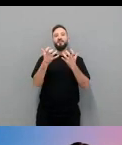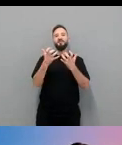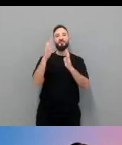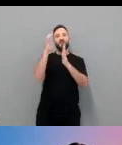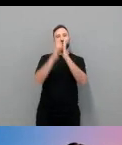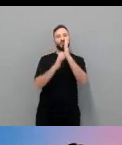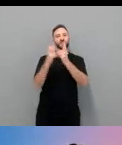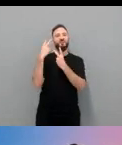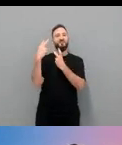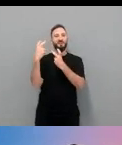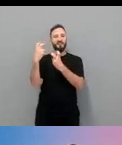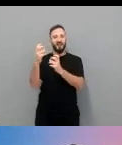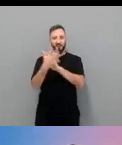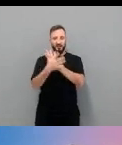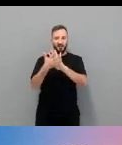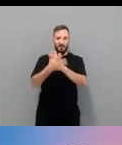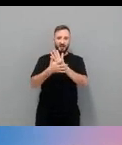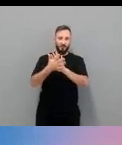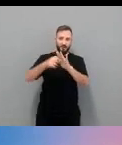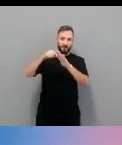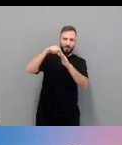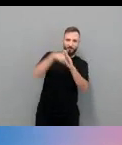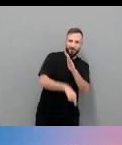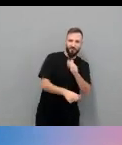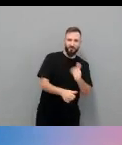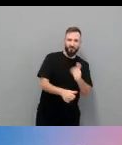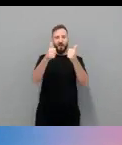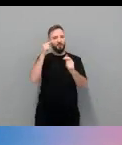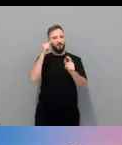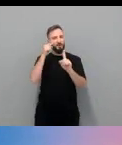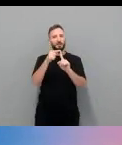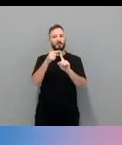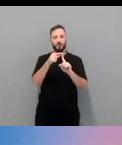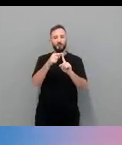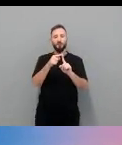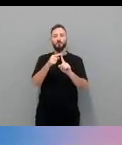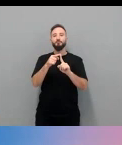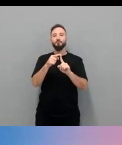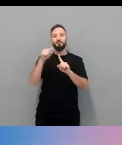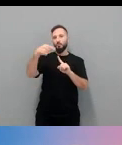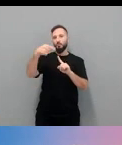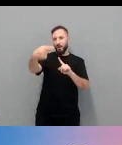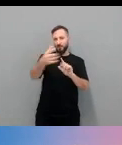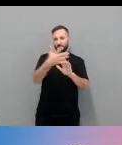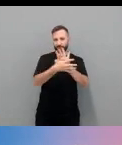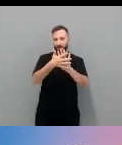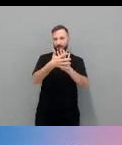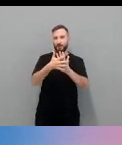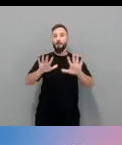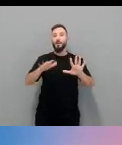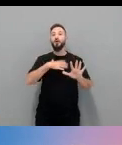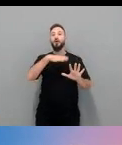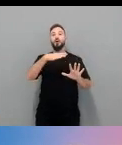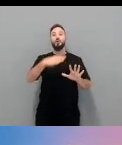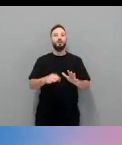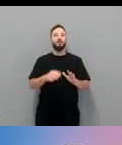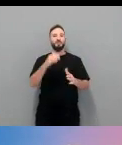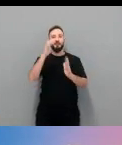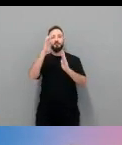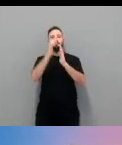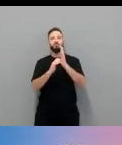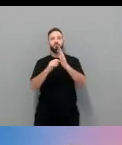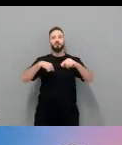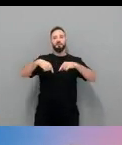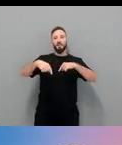en unas proyecciones posteriores, pero podemos tener beneficios en transporte,